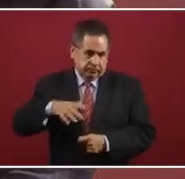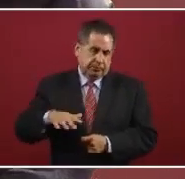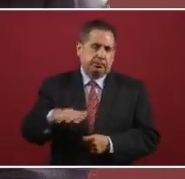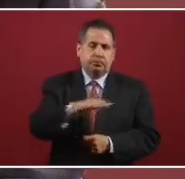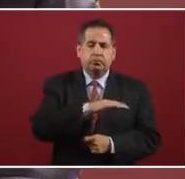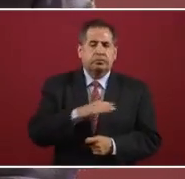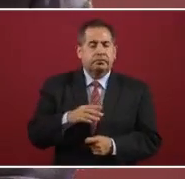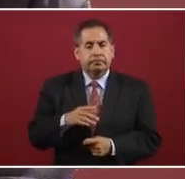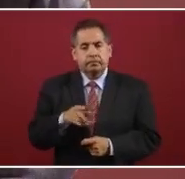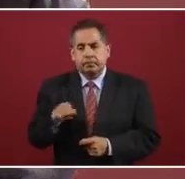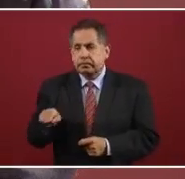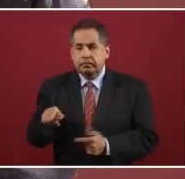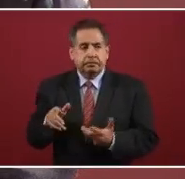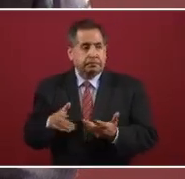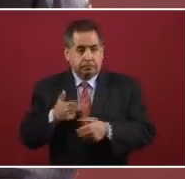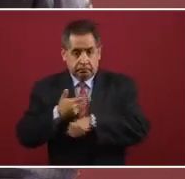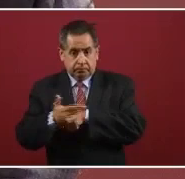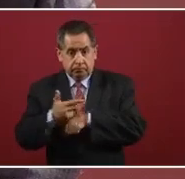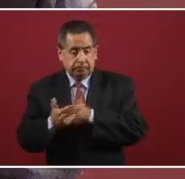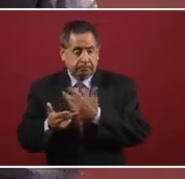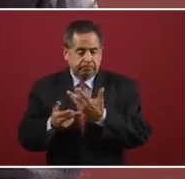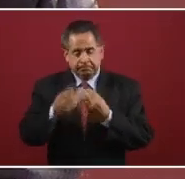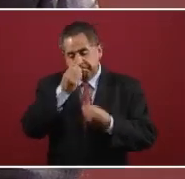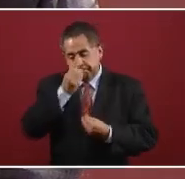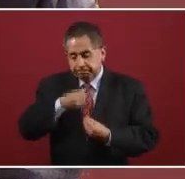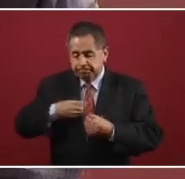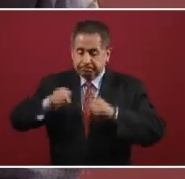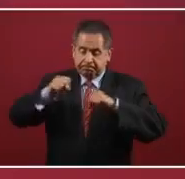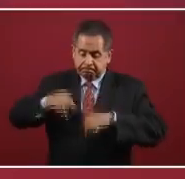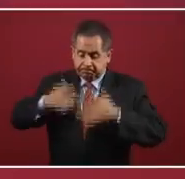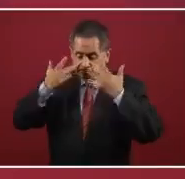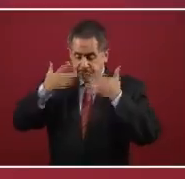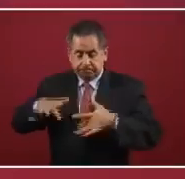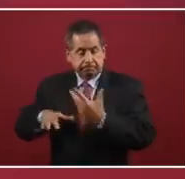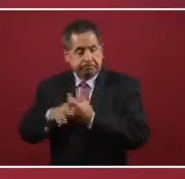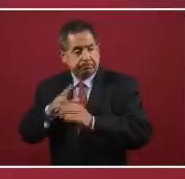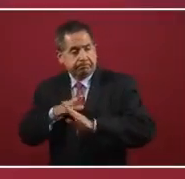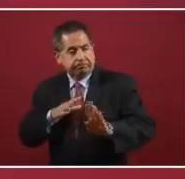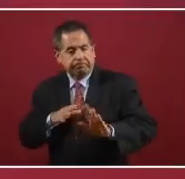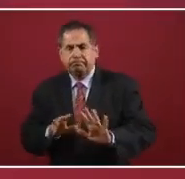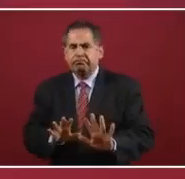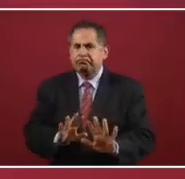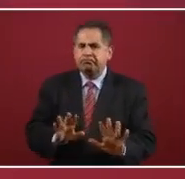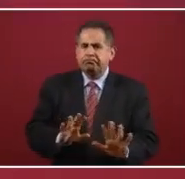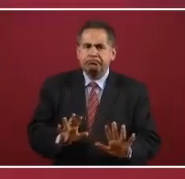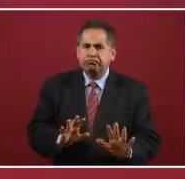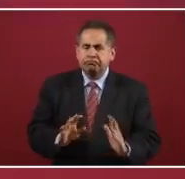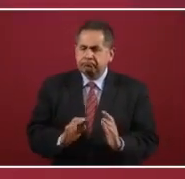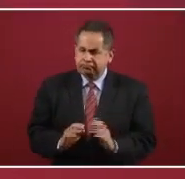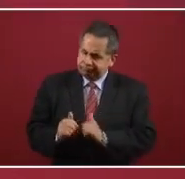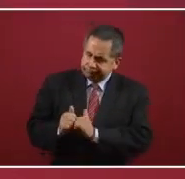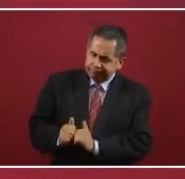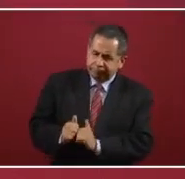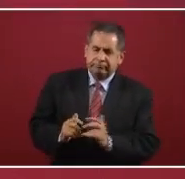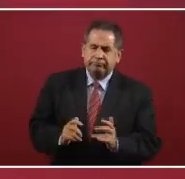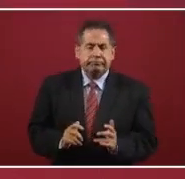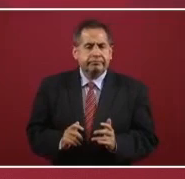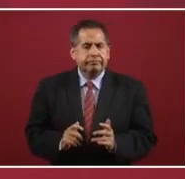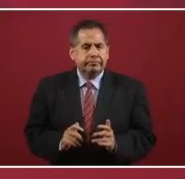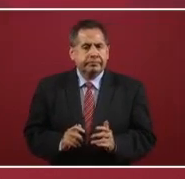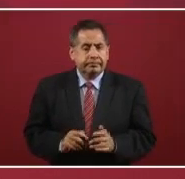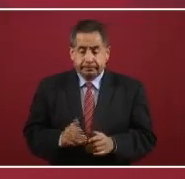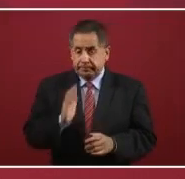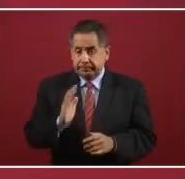vea obligada a emigrar. Ya se avanza en la